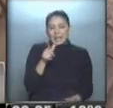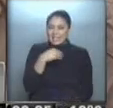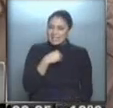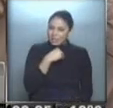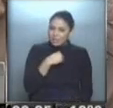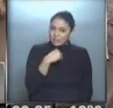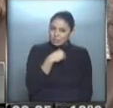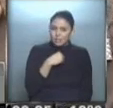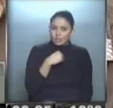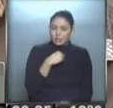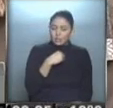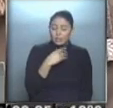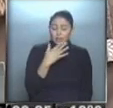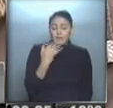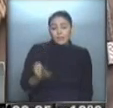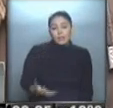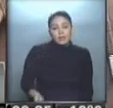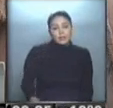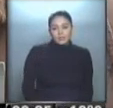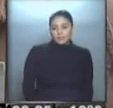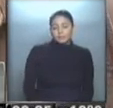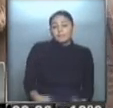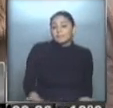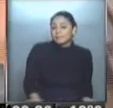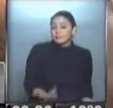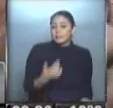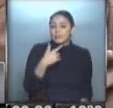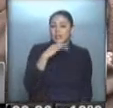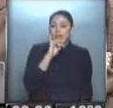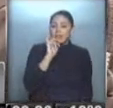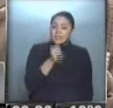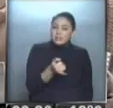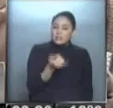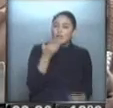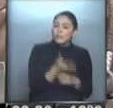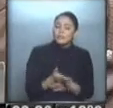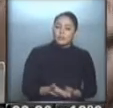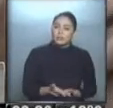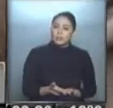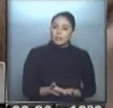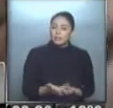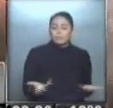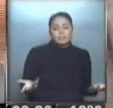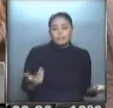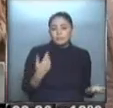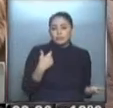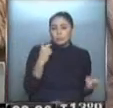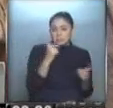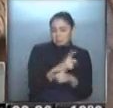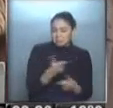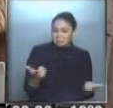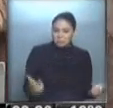igual eso La verdad que por lo menos Sky estuvo presente O sea no no tengo